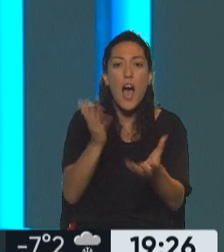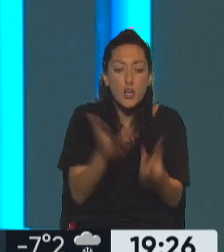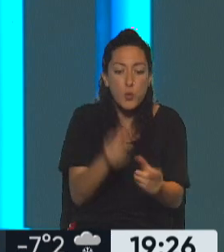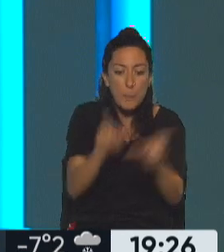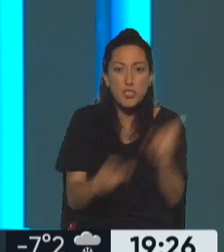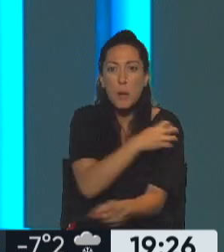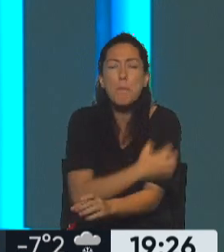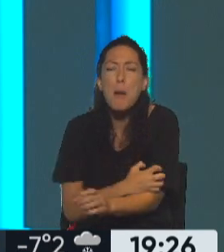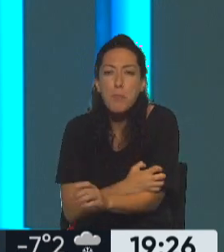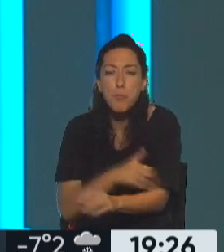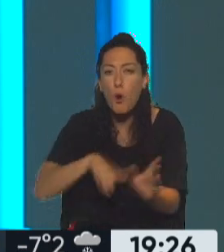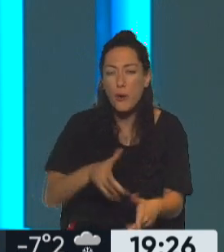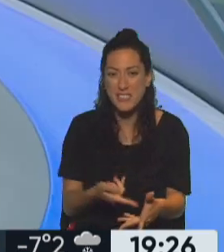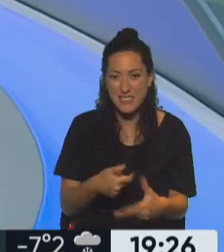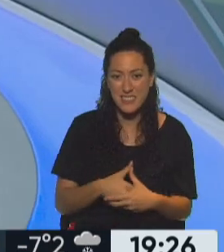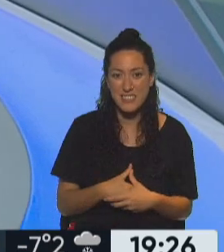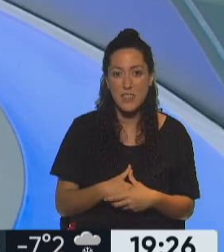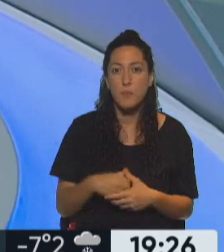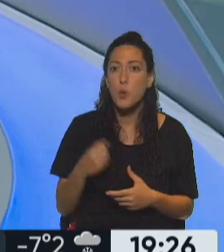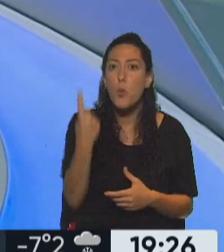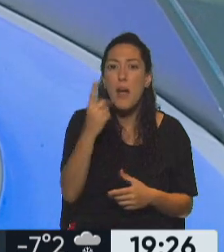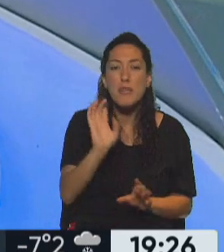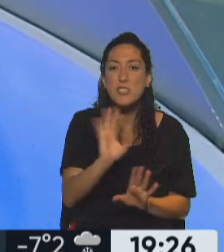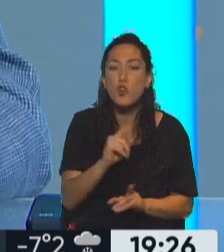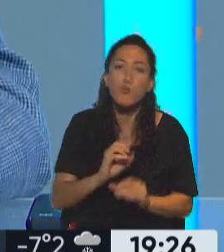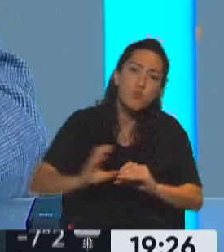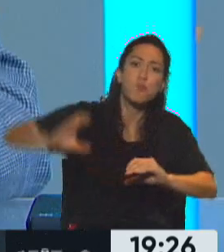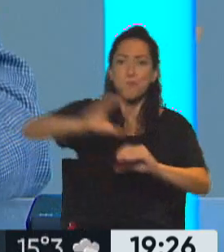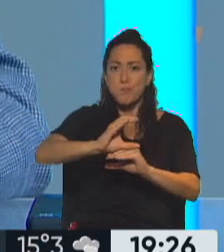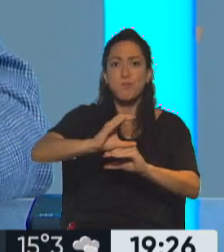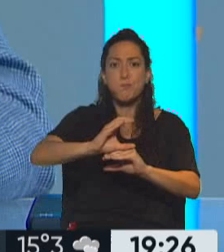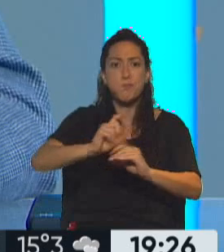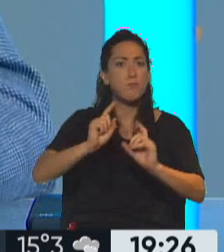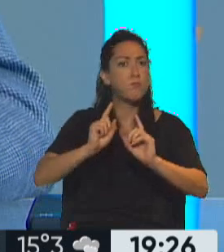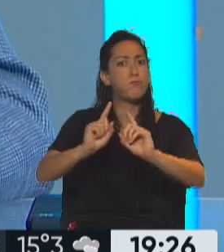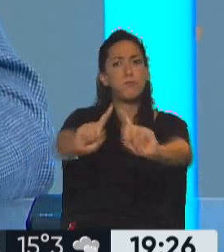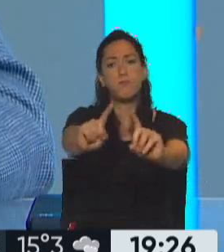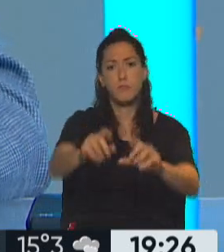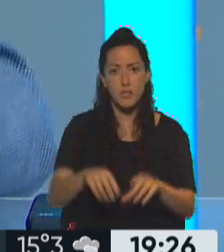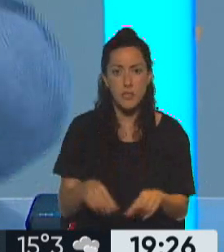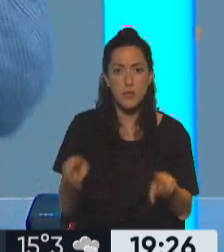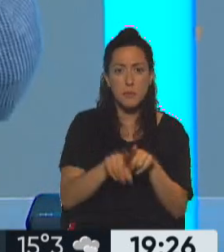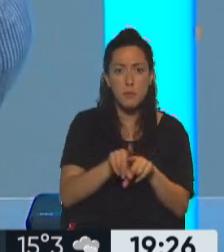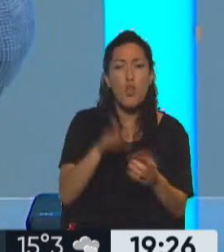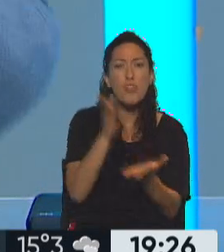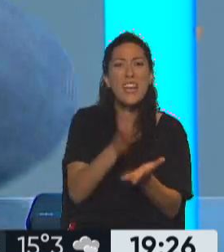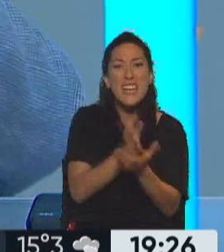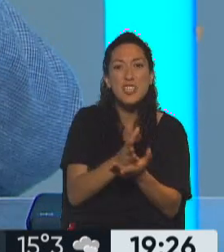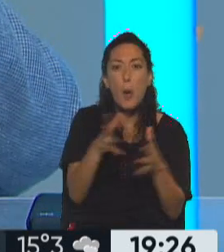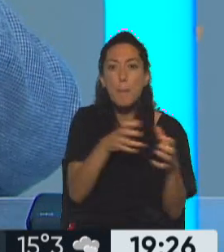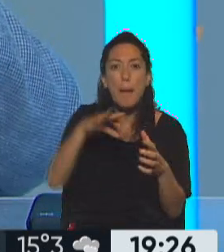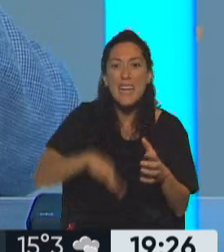fija de la que se habla no es por única vez sino subir perjuicio del derecho a las paritarias que son